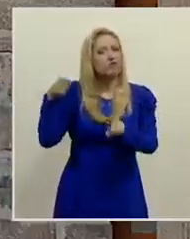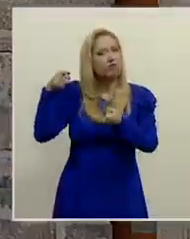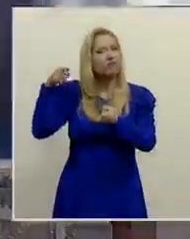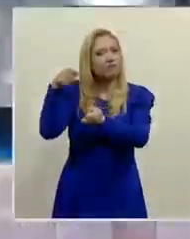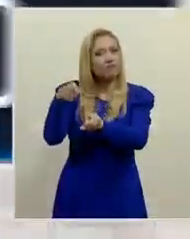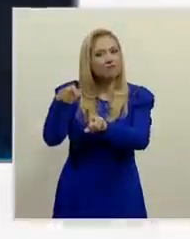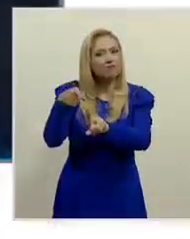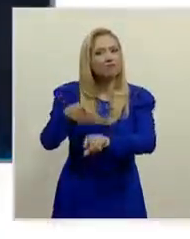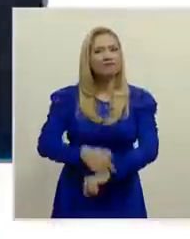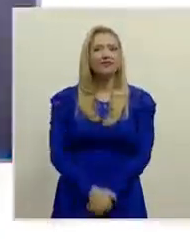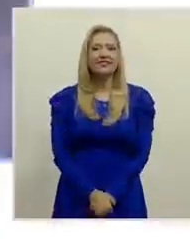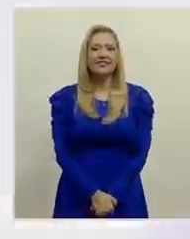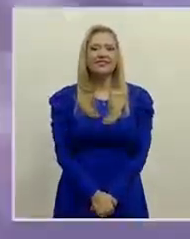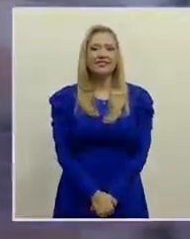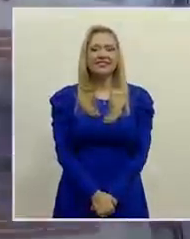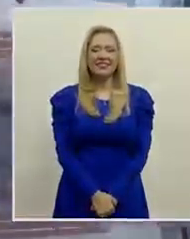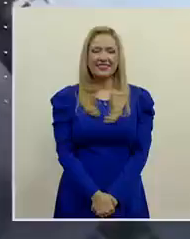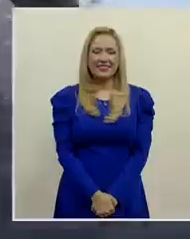particular.